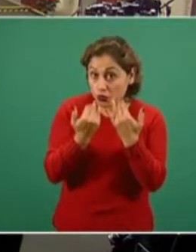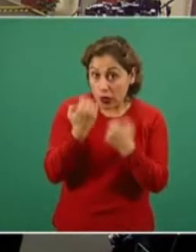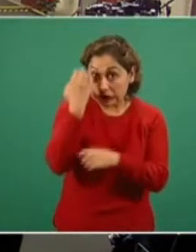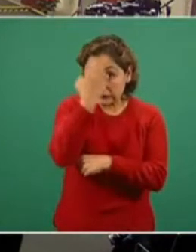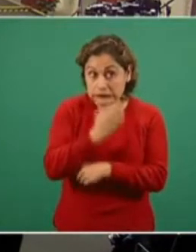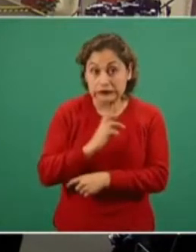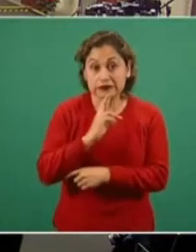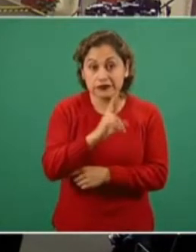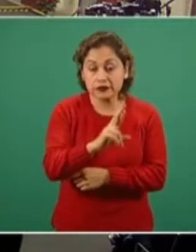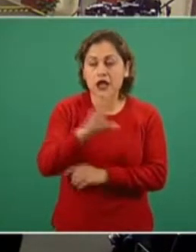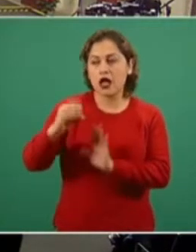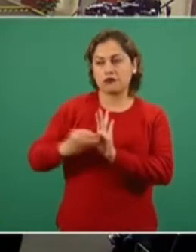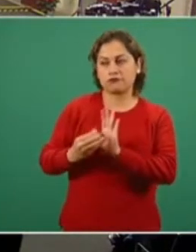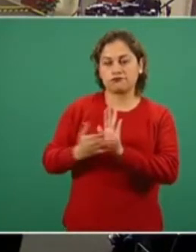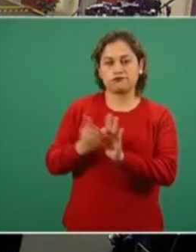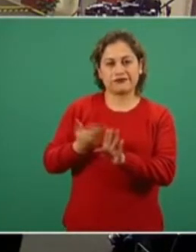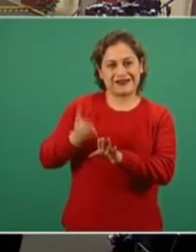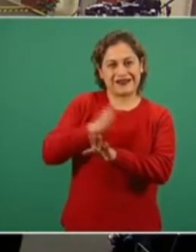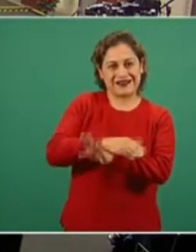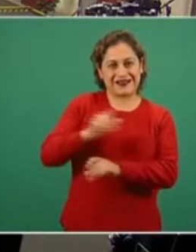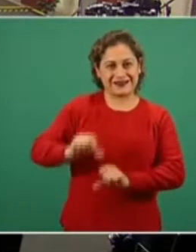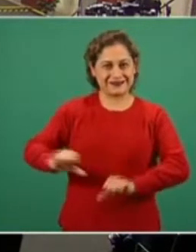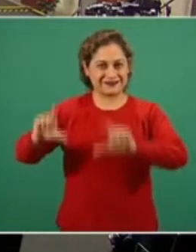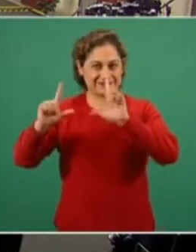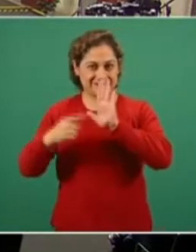casos estimados. La siguiente, por favor.